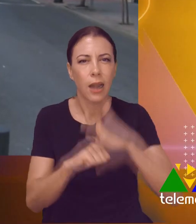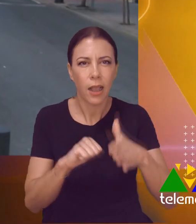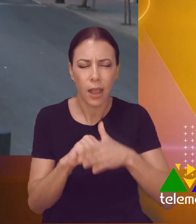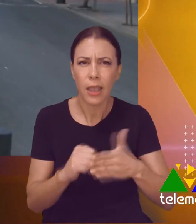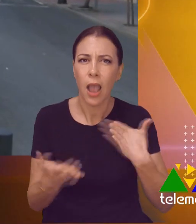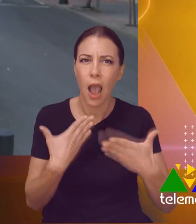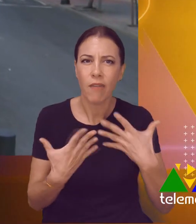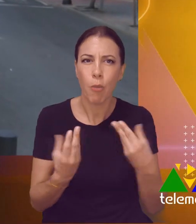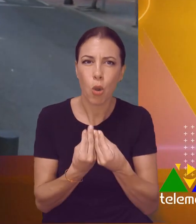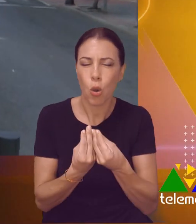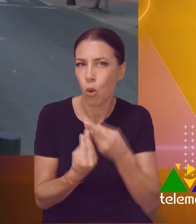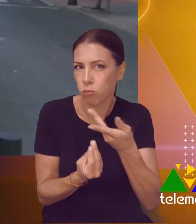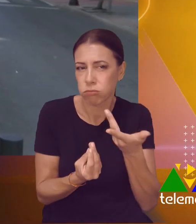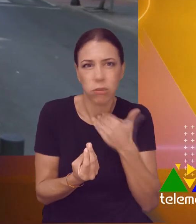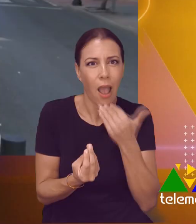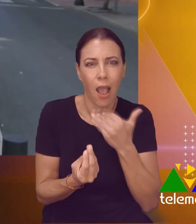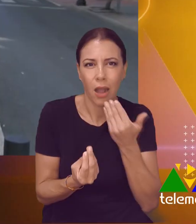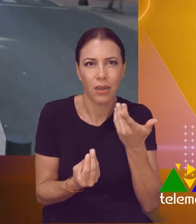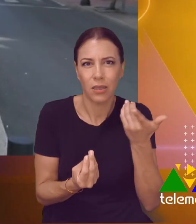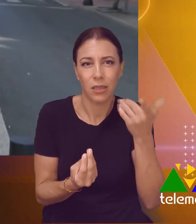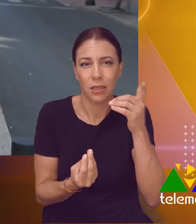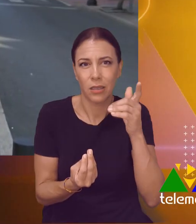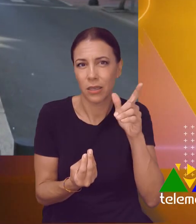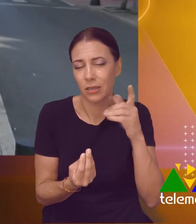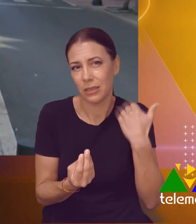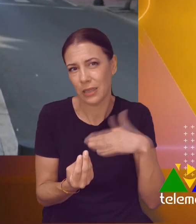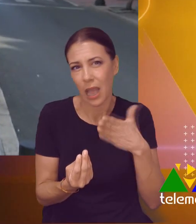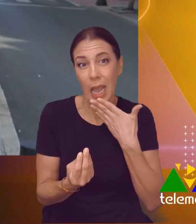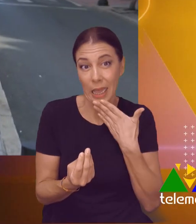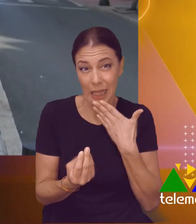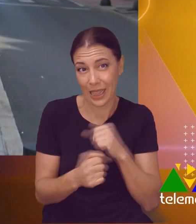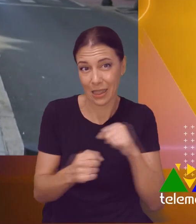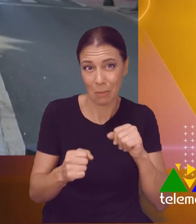alguien adentrado en edad, de los actuales,